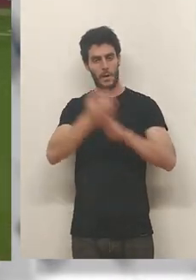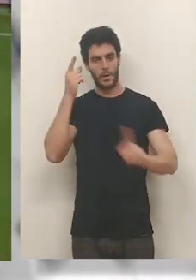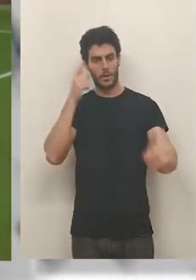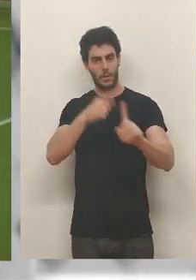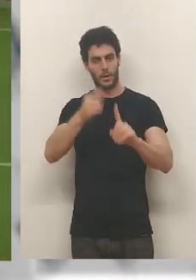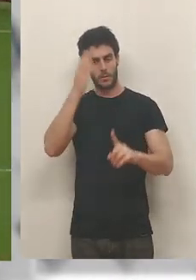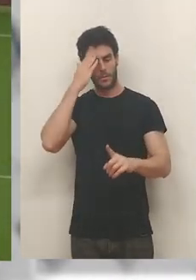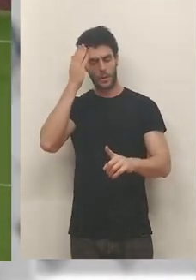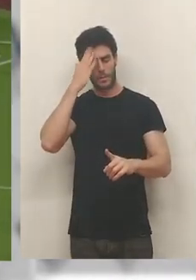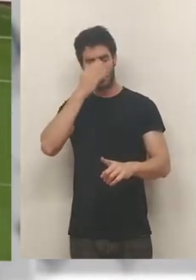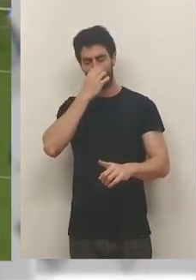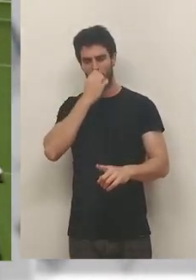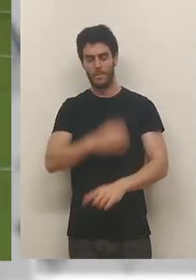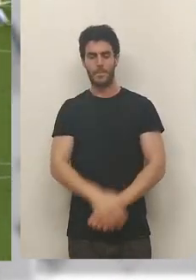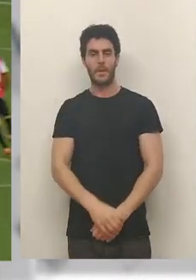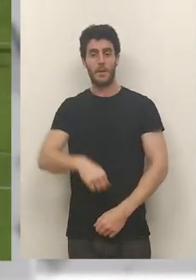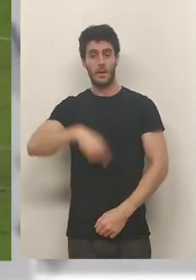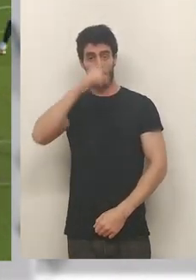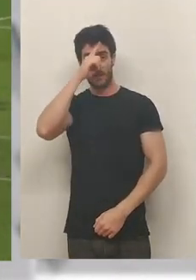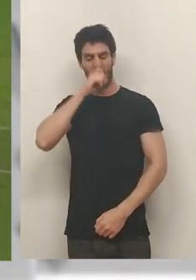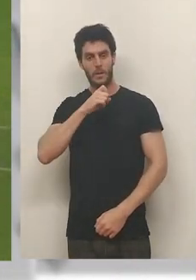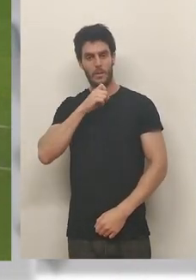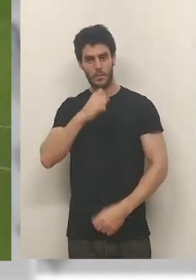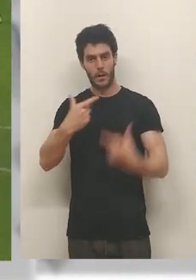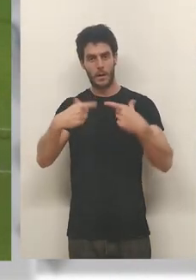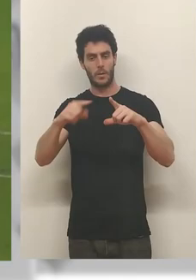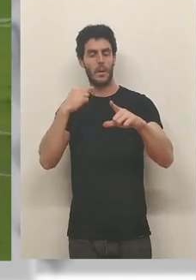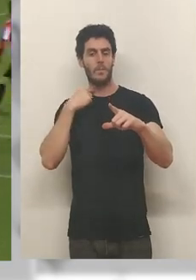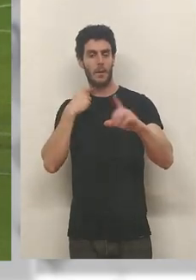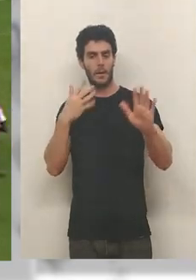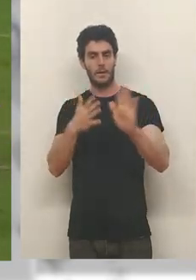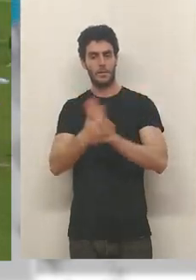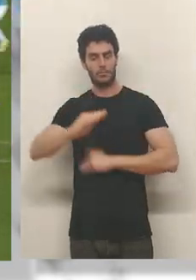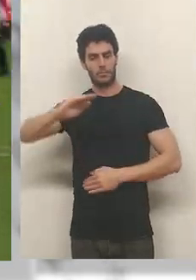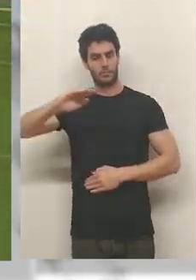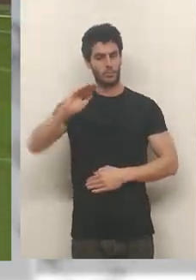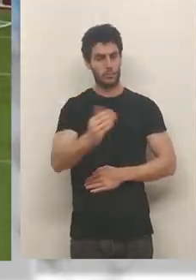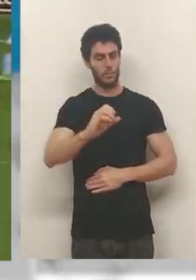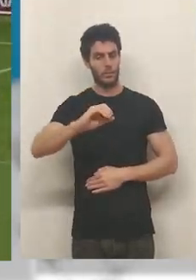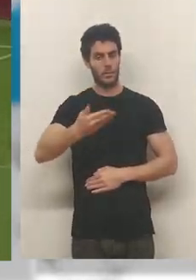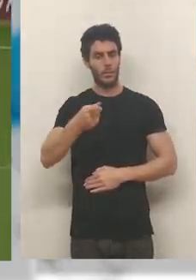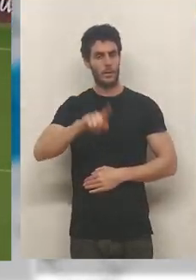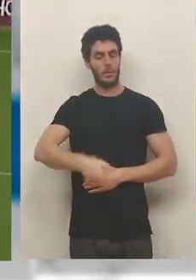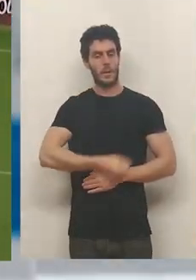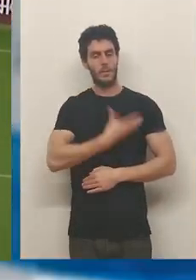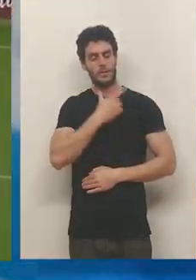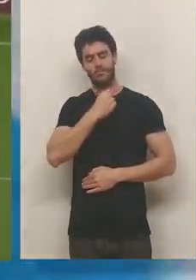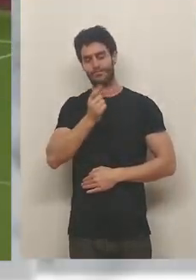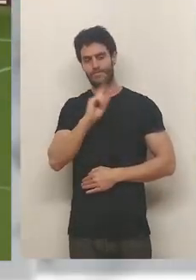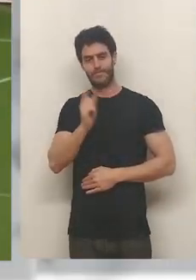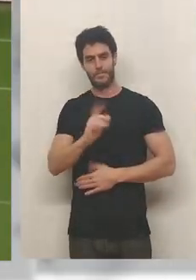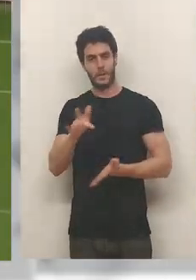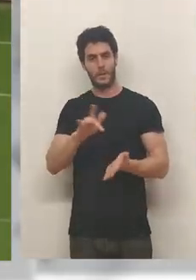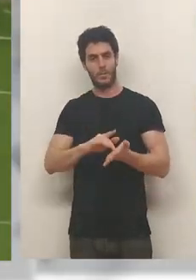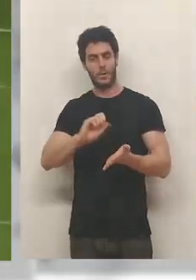Primera Federación debe ser el único objetivo. Este año la pérdida de categoría ha supuesto un mazazo para el club y la